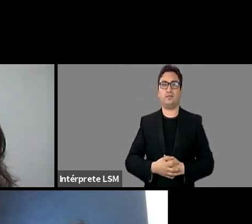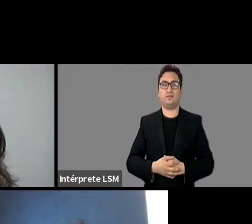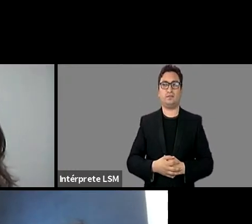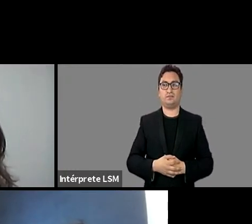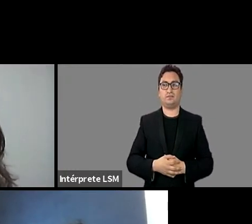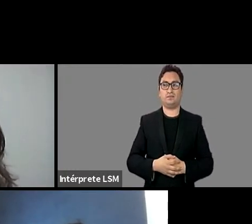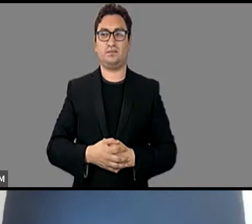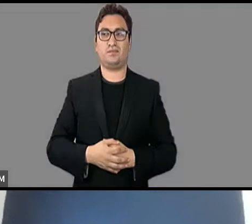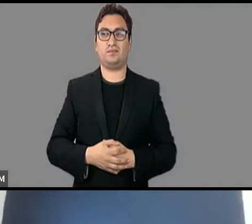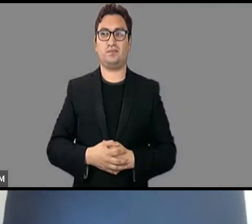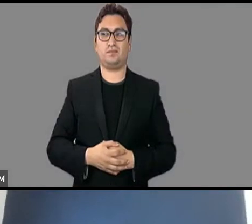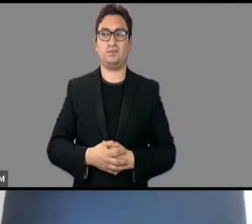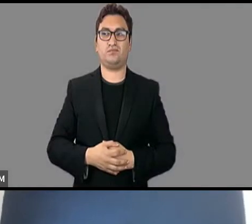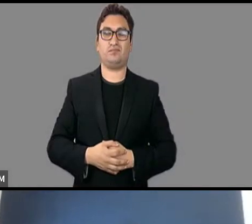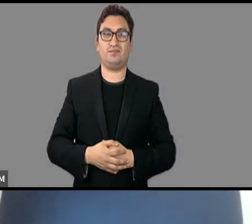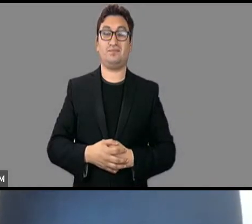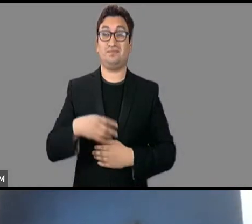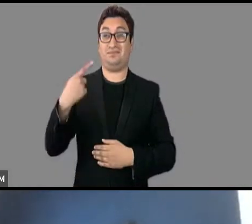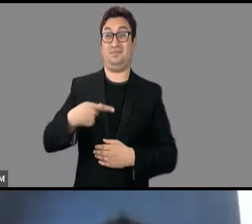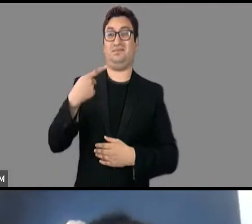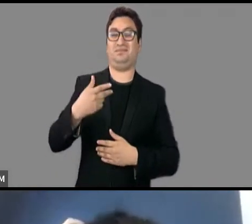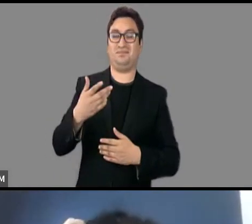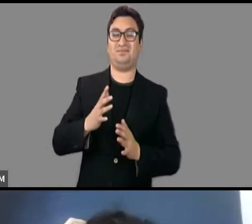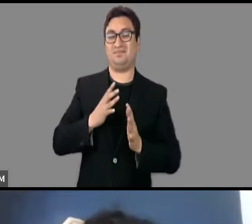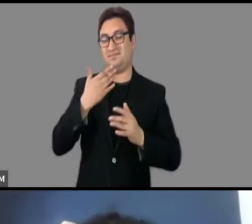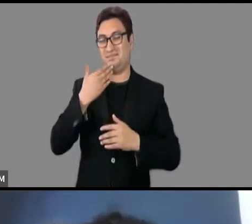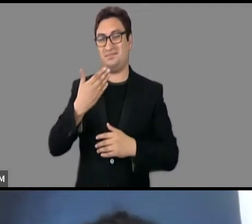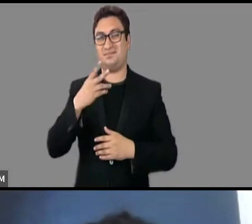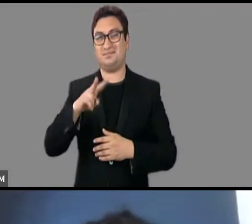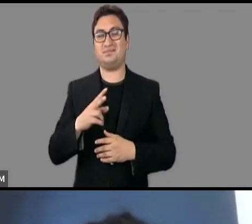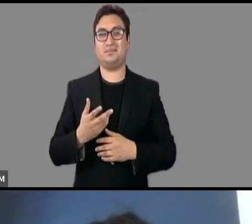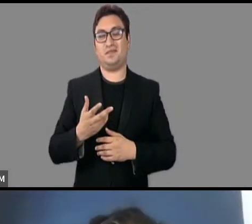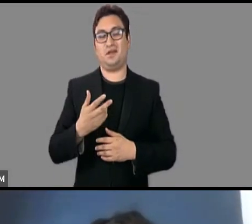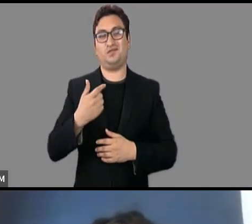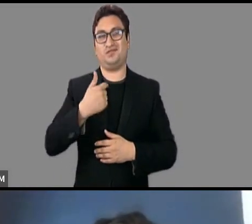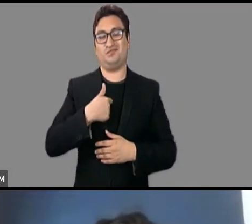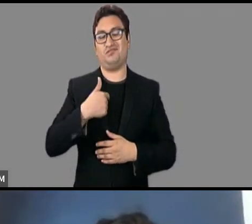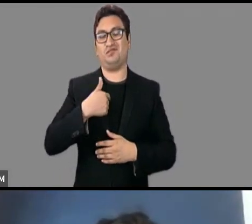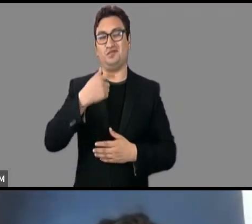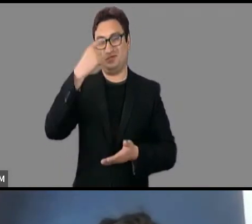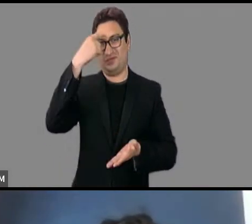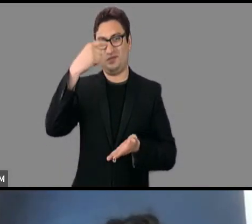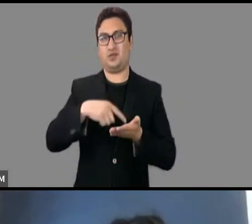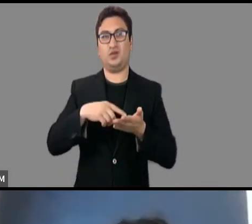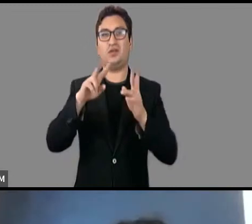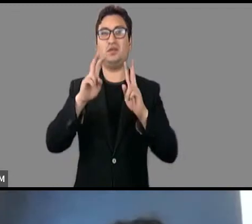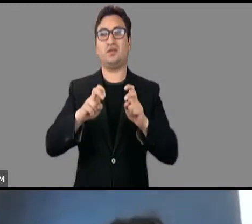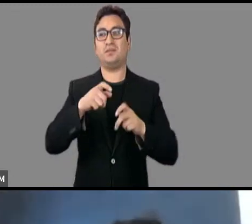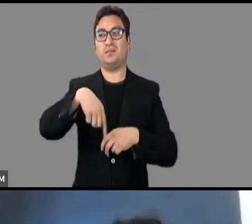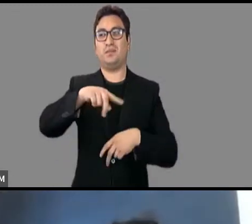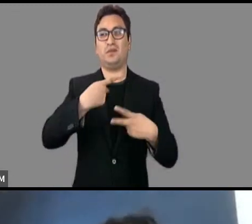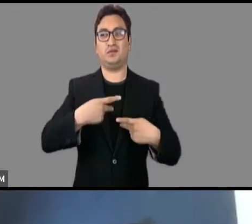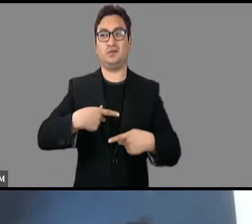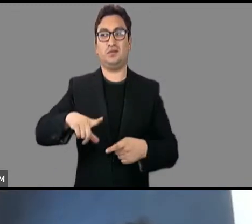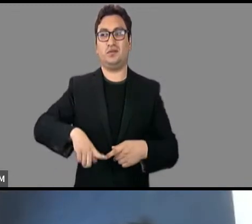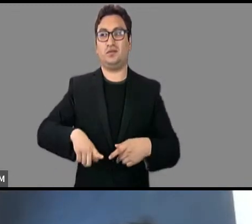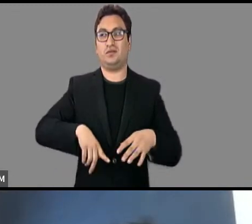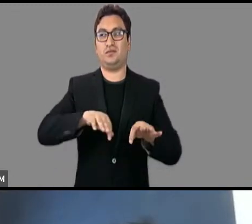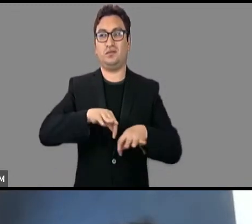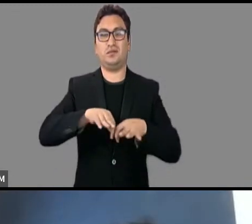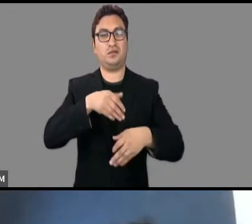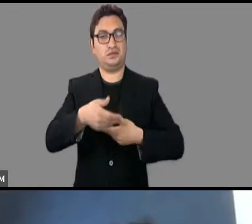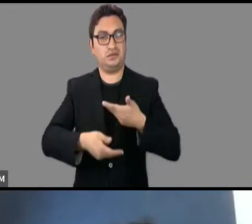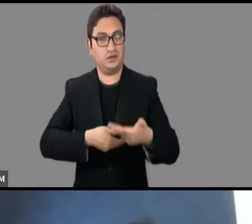Gran pregunta, porque creo que cuando hablamos, por ejemplo, de servidores públicos es más fácil porque sabemos a